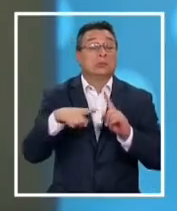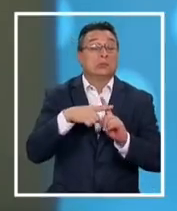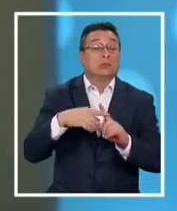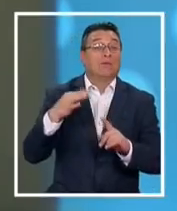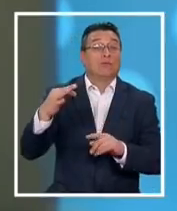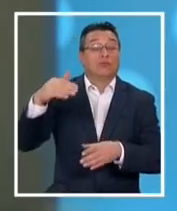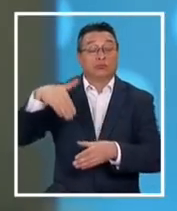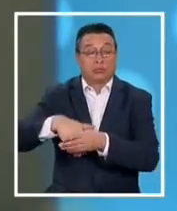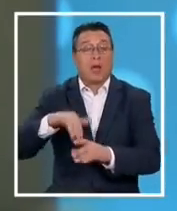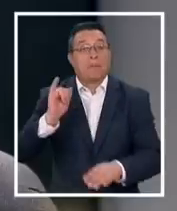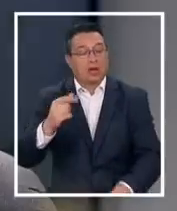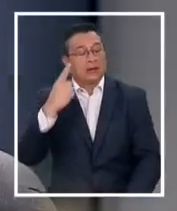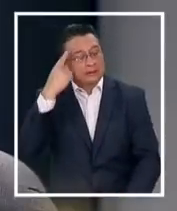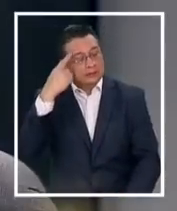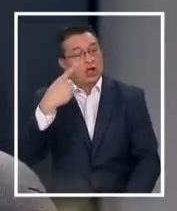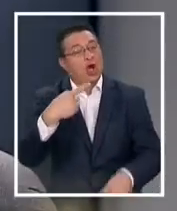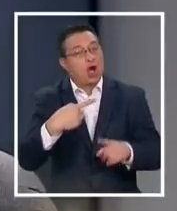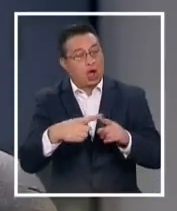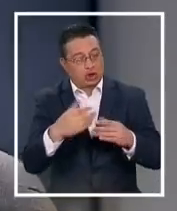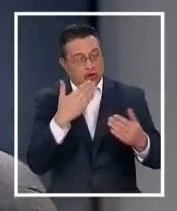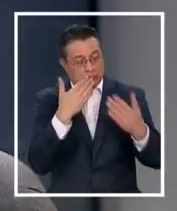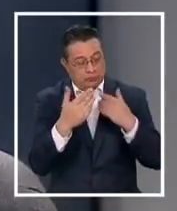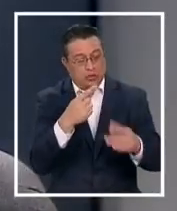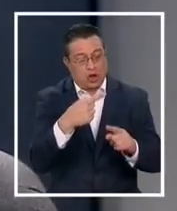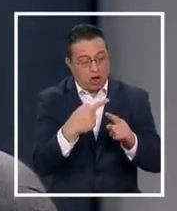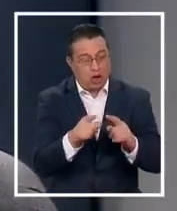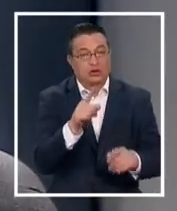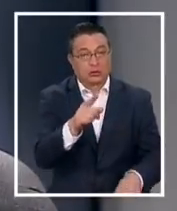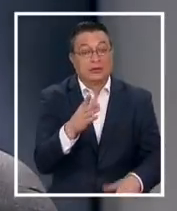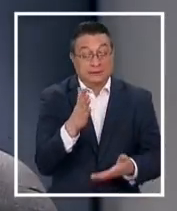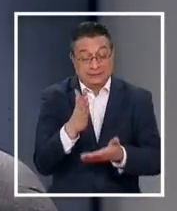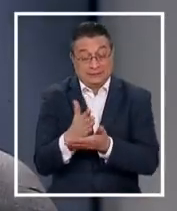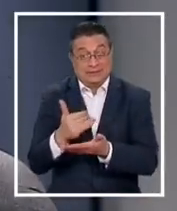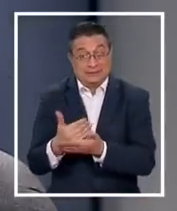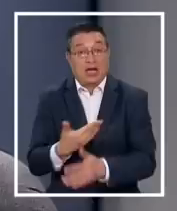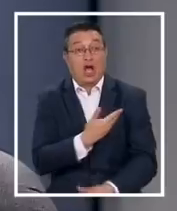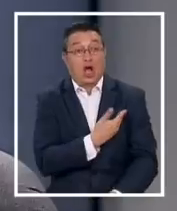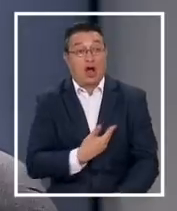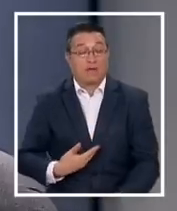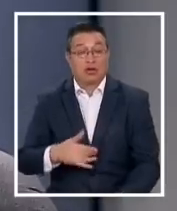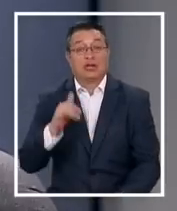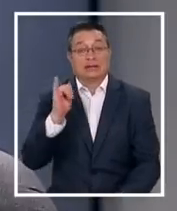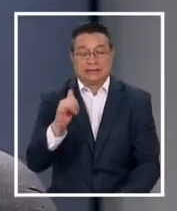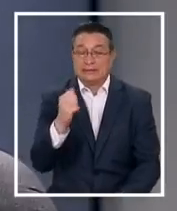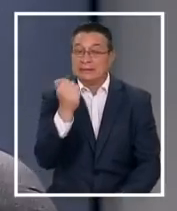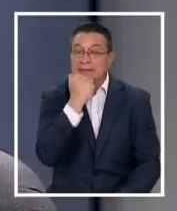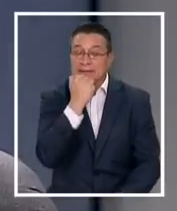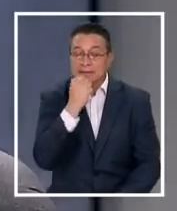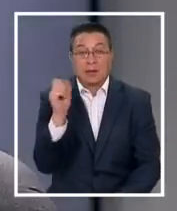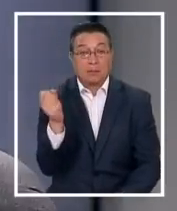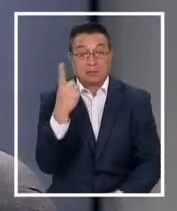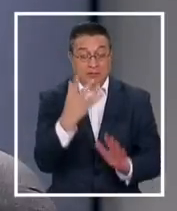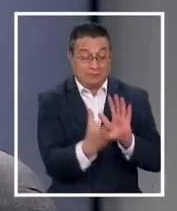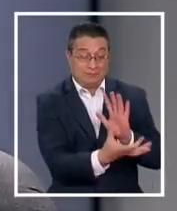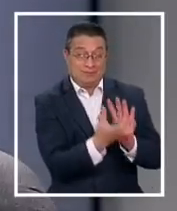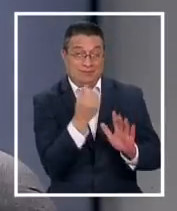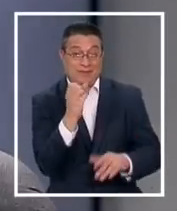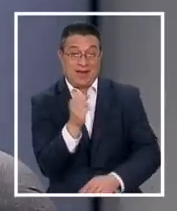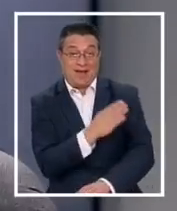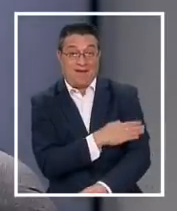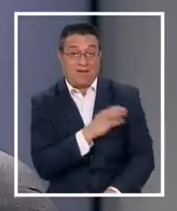Pero yo sí voy a discutir una cosa más de fondo, que es que yo creo que la estrategia del gobierno sí fue errada en el primer retiro, pero fue errada por no